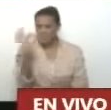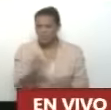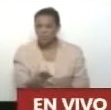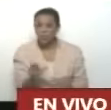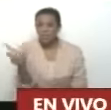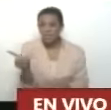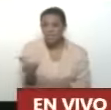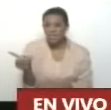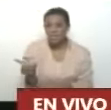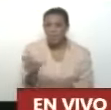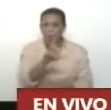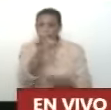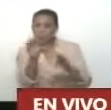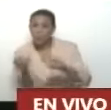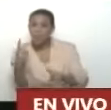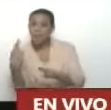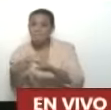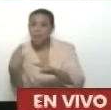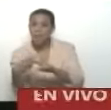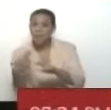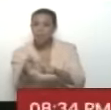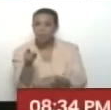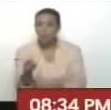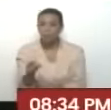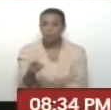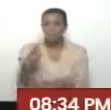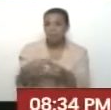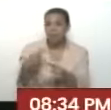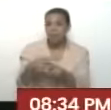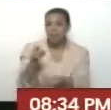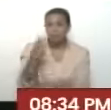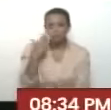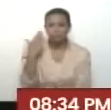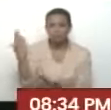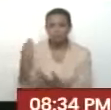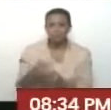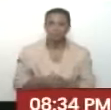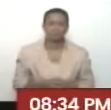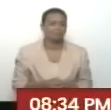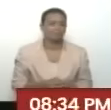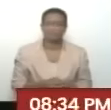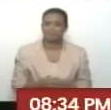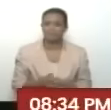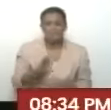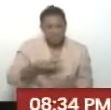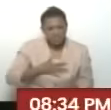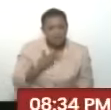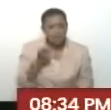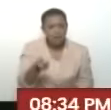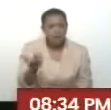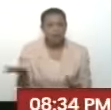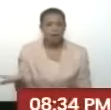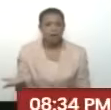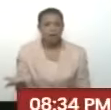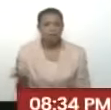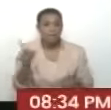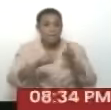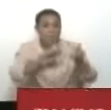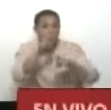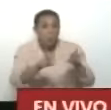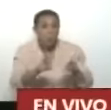y al Esequibo en riesgo. Quisieran ustedes. quisieran ustedes. Y